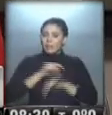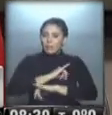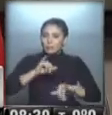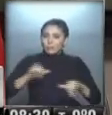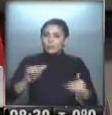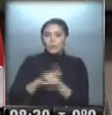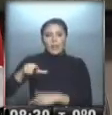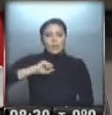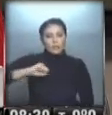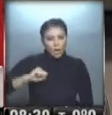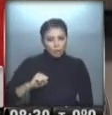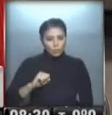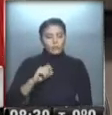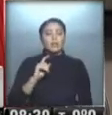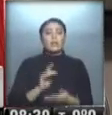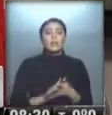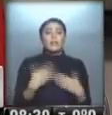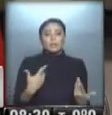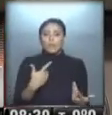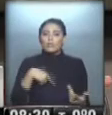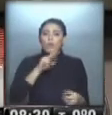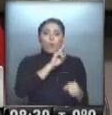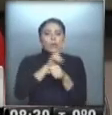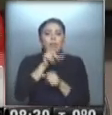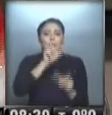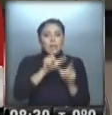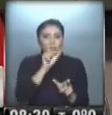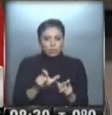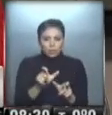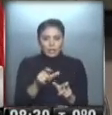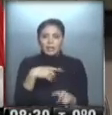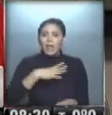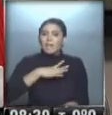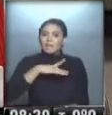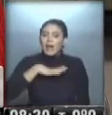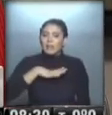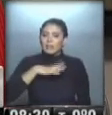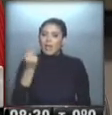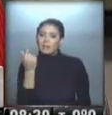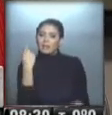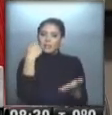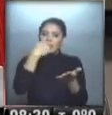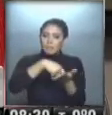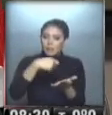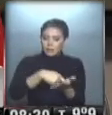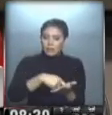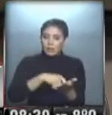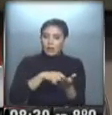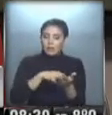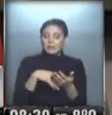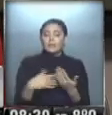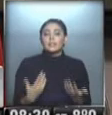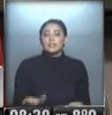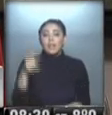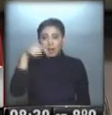presunción de fraude como las civiles para proteger que a los consumidores a los que no se les devolvió ningún dinero se les devuelva